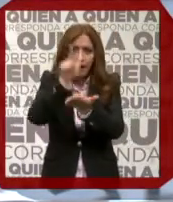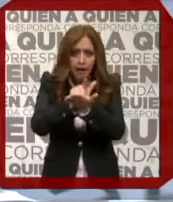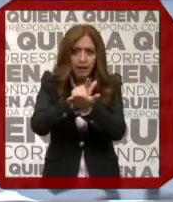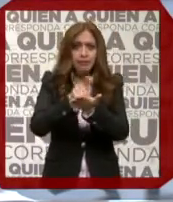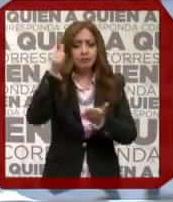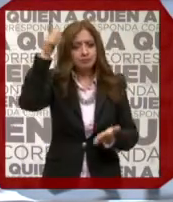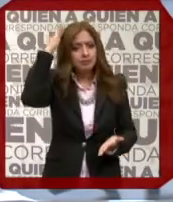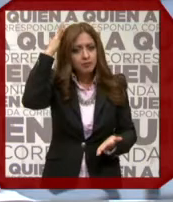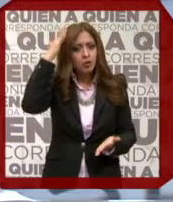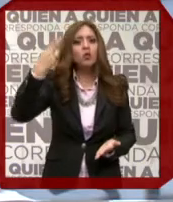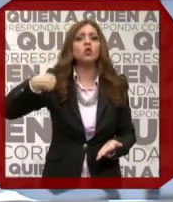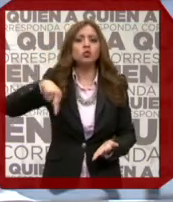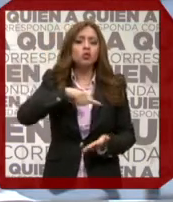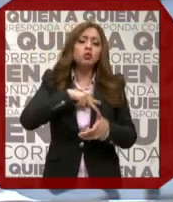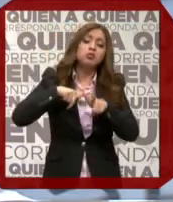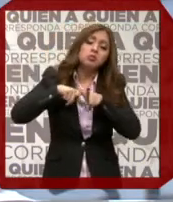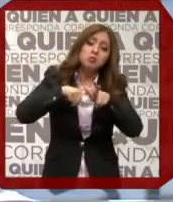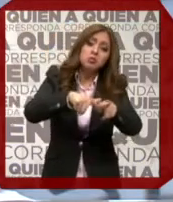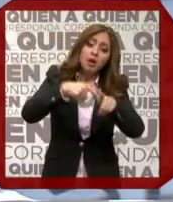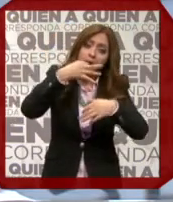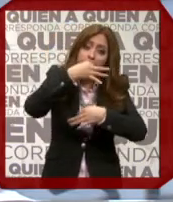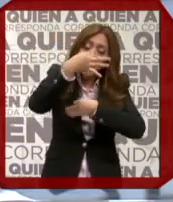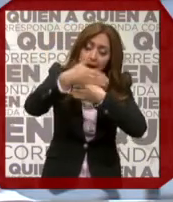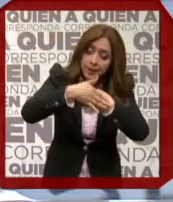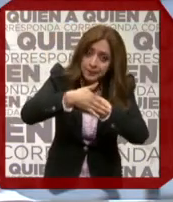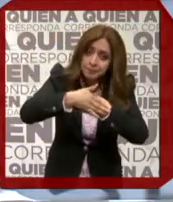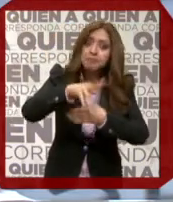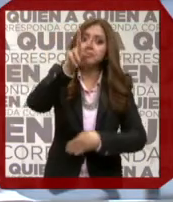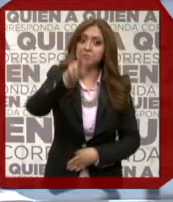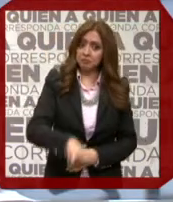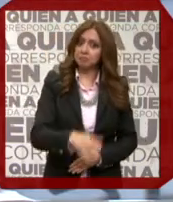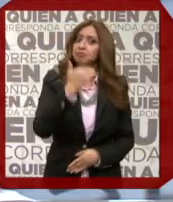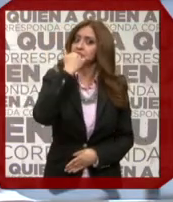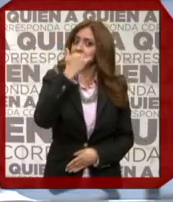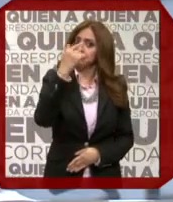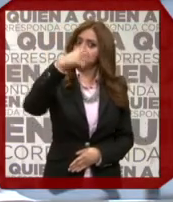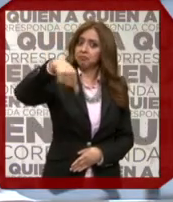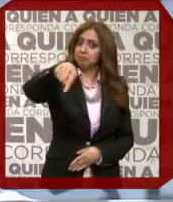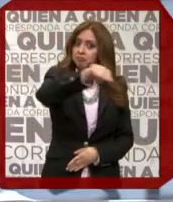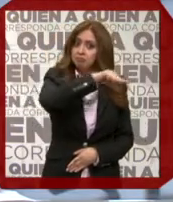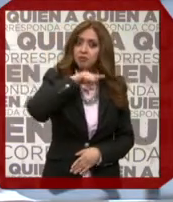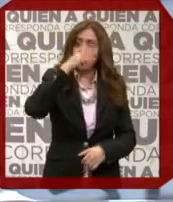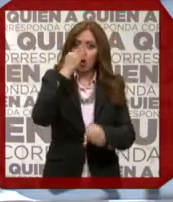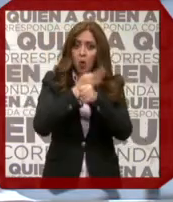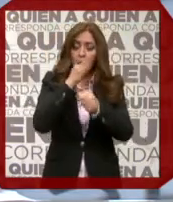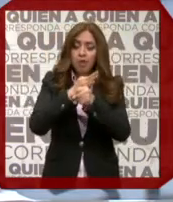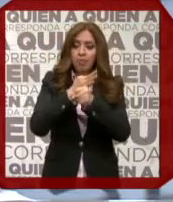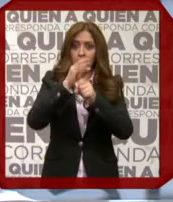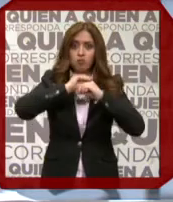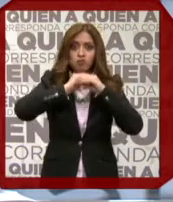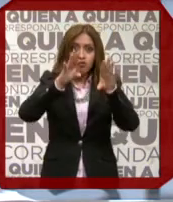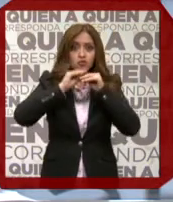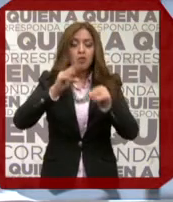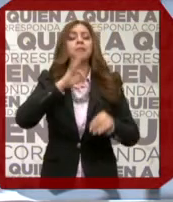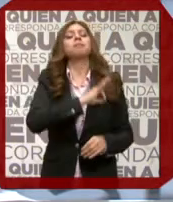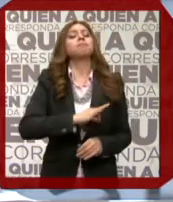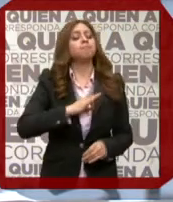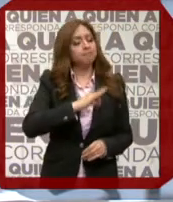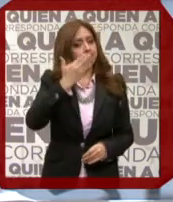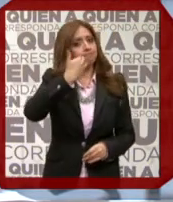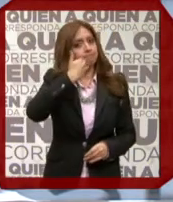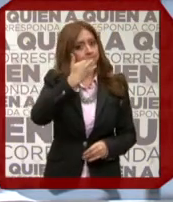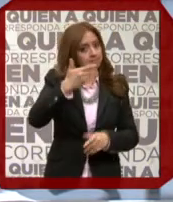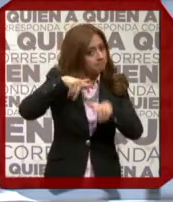judiciales Seguiremos informando les festejo el valor de atender los casos que aparecen en la red felicidades qué bueno que que le den seguimiento a